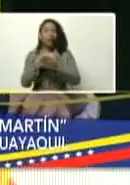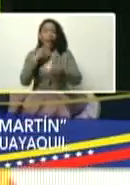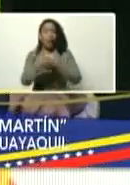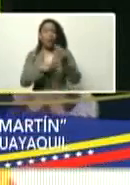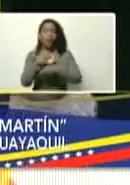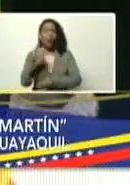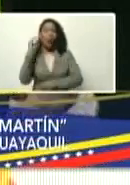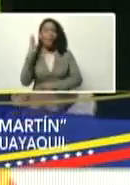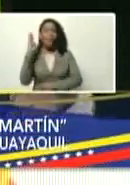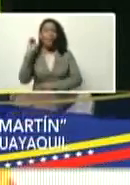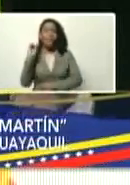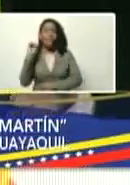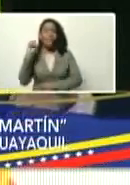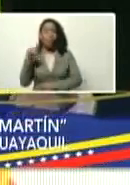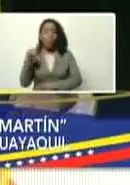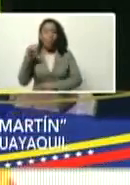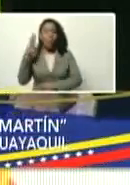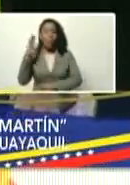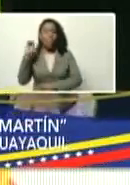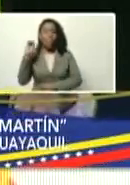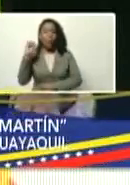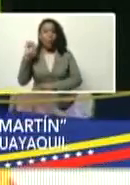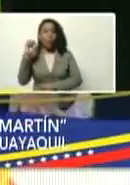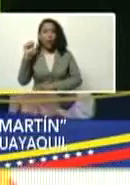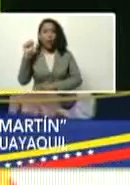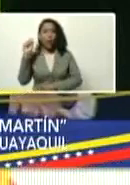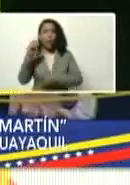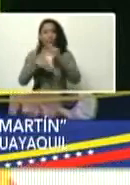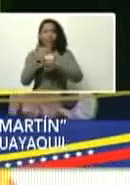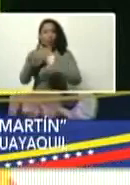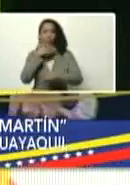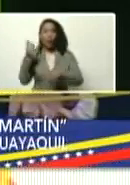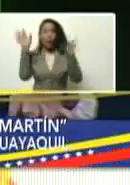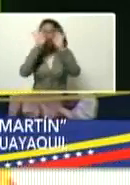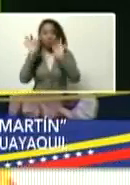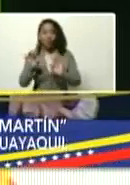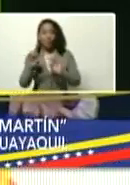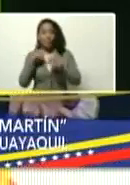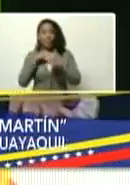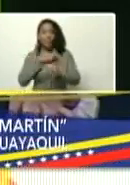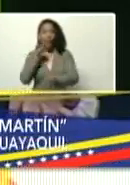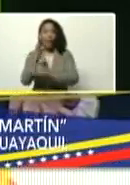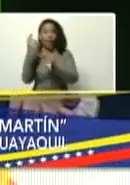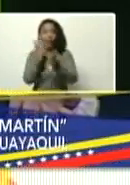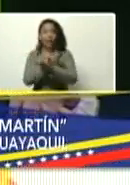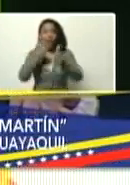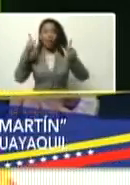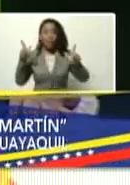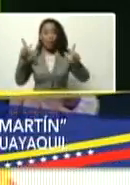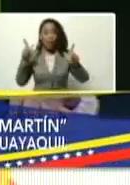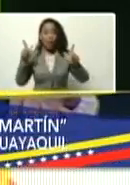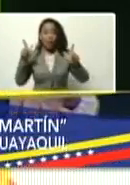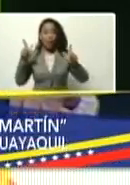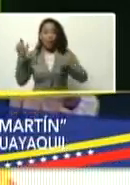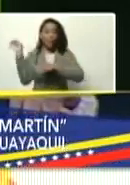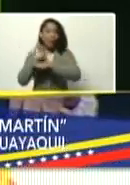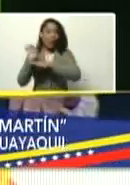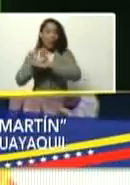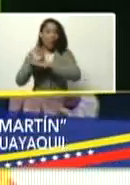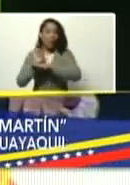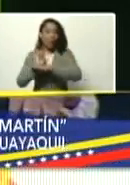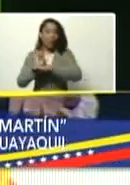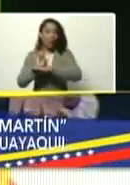Bomboná y se crearon mejores condiciones para poder ir a la liberación de Quito,